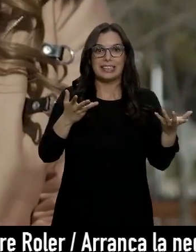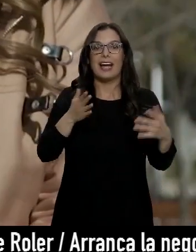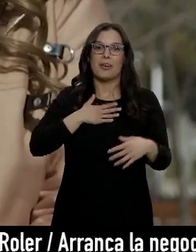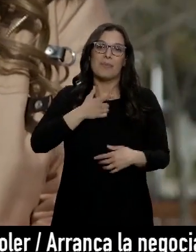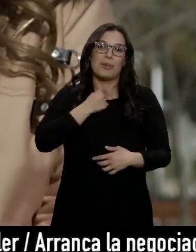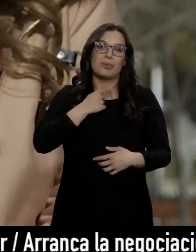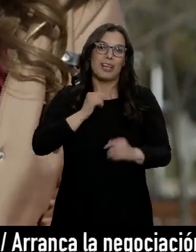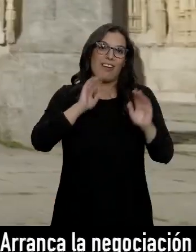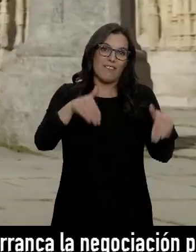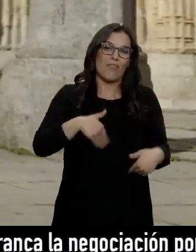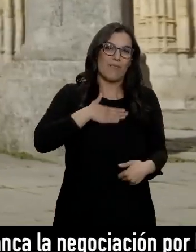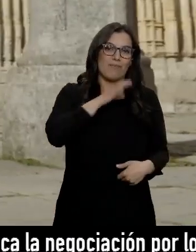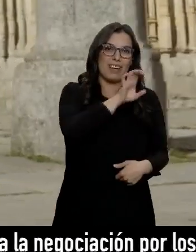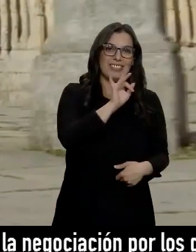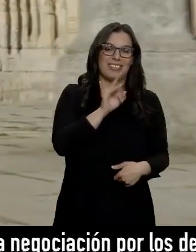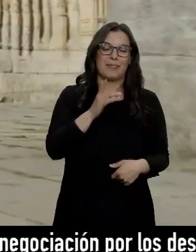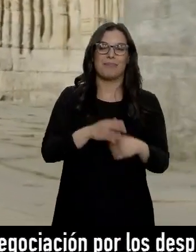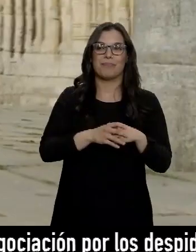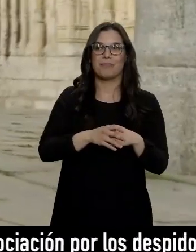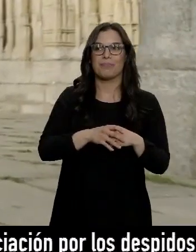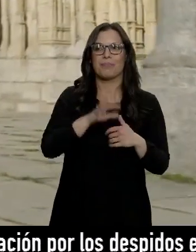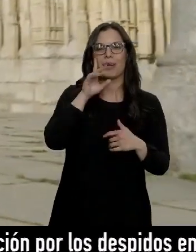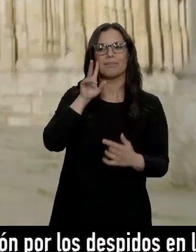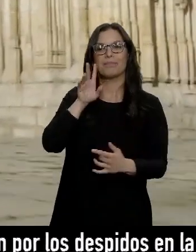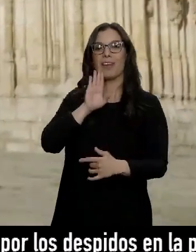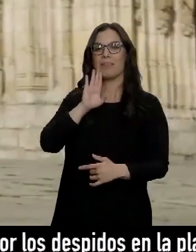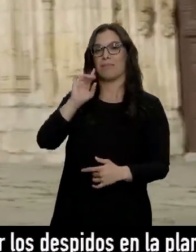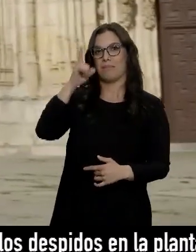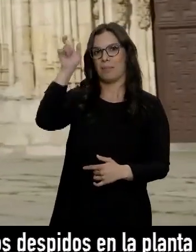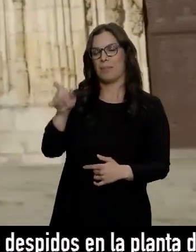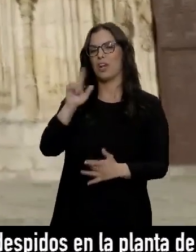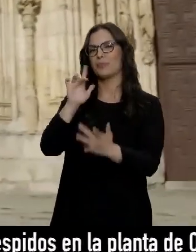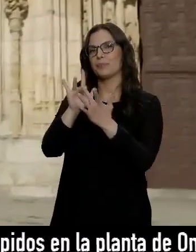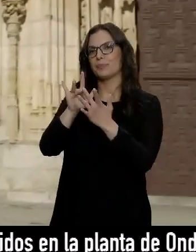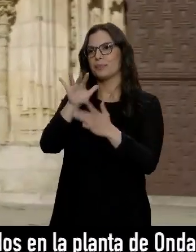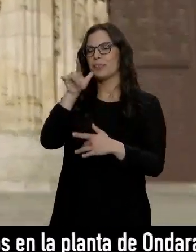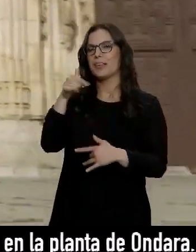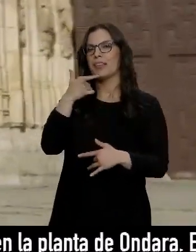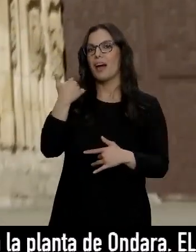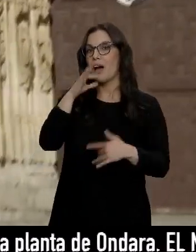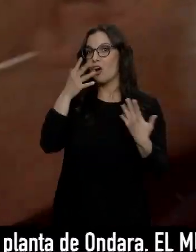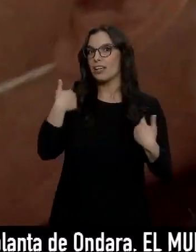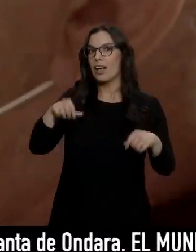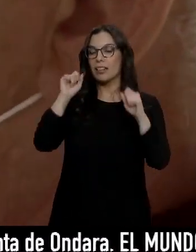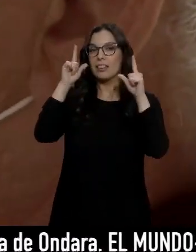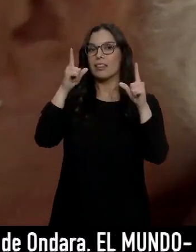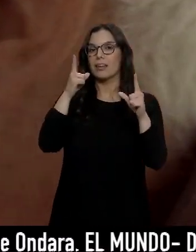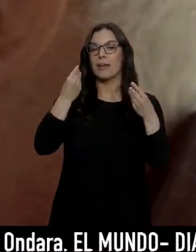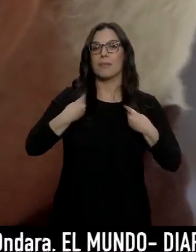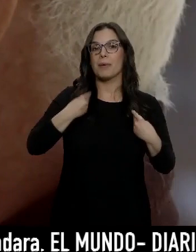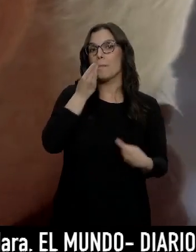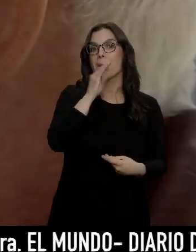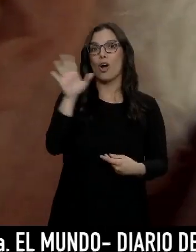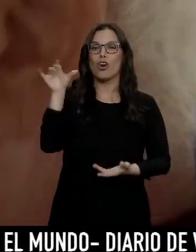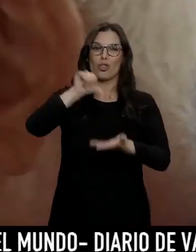sí me gustaría regresar. Pero volvamos con Luis Miguel, quien después de su periplo dice haber descubierto el mejor sitio para vivir, su